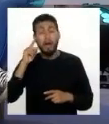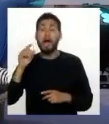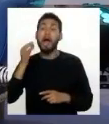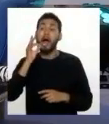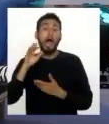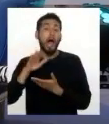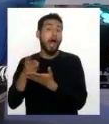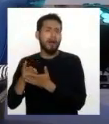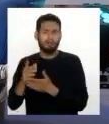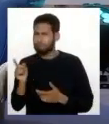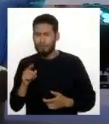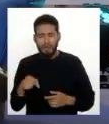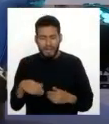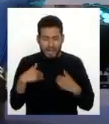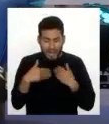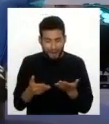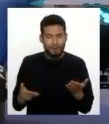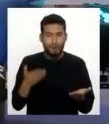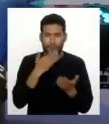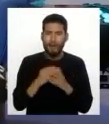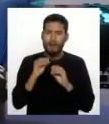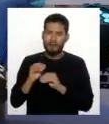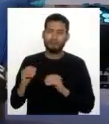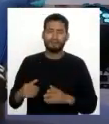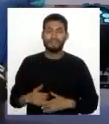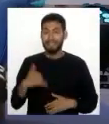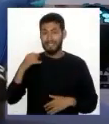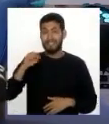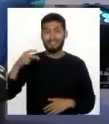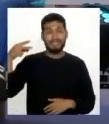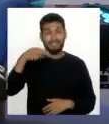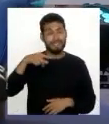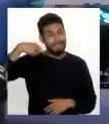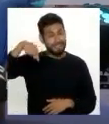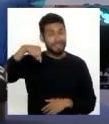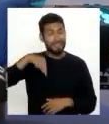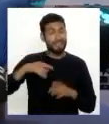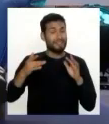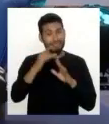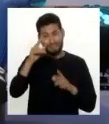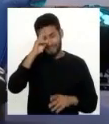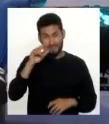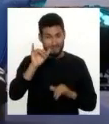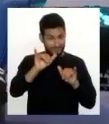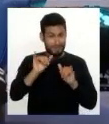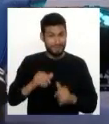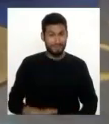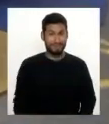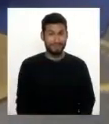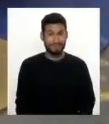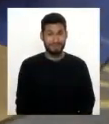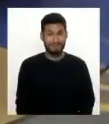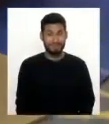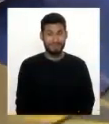rico, sino que tenemos cerca y alimentar así a nuestros hijos. Así es, nos vamos a la pausa y ya regresamos. Esto es Conecta Perú, no te muevas.